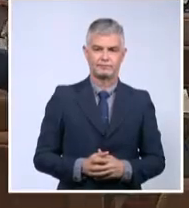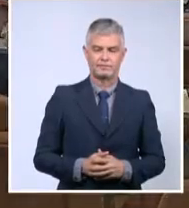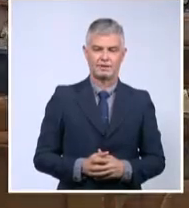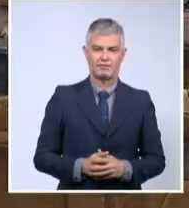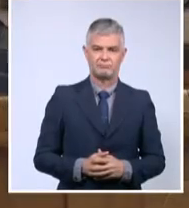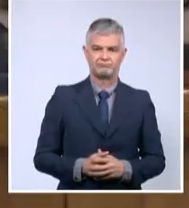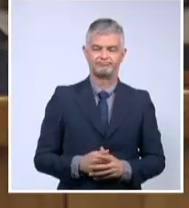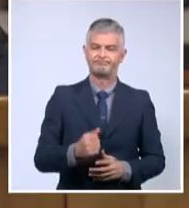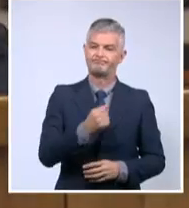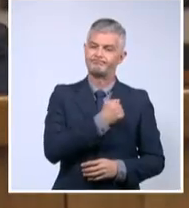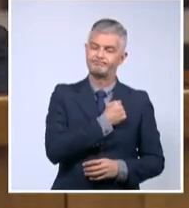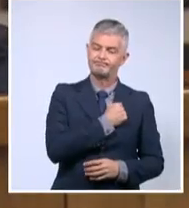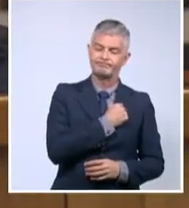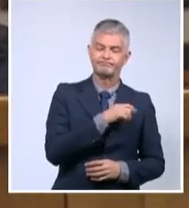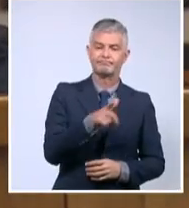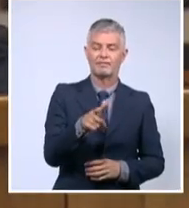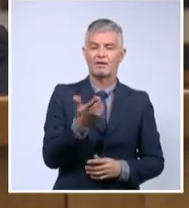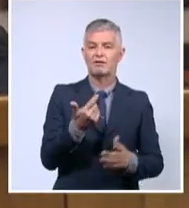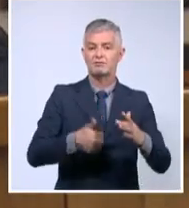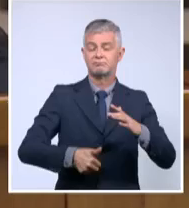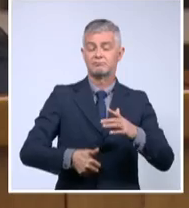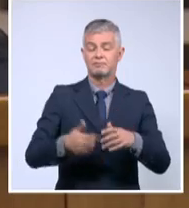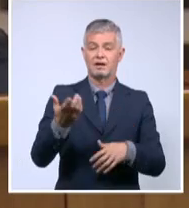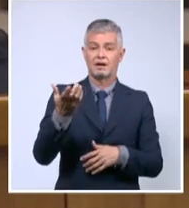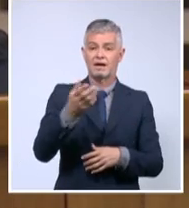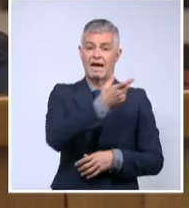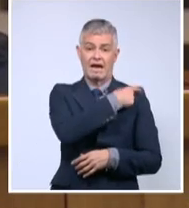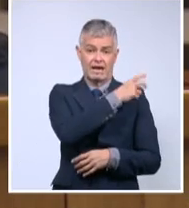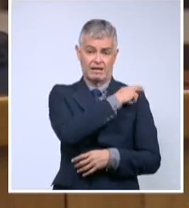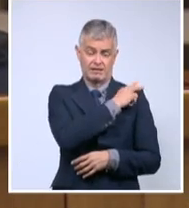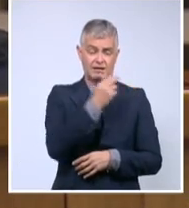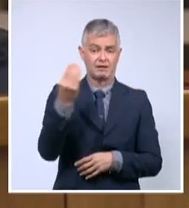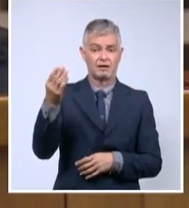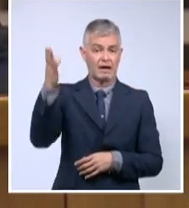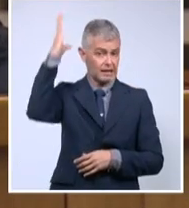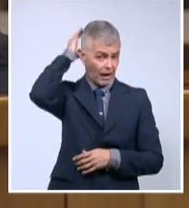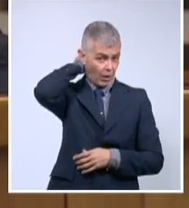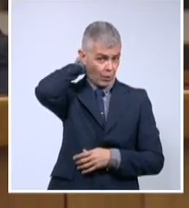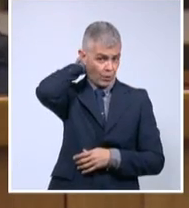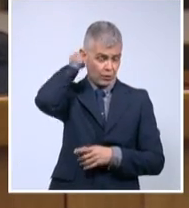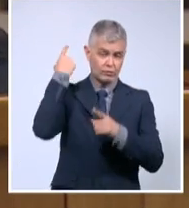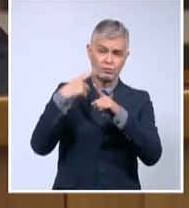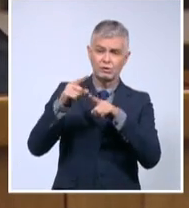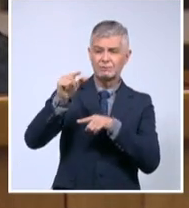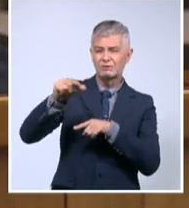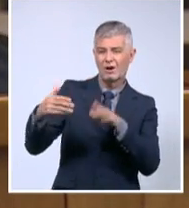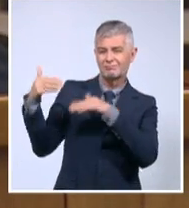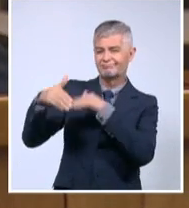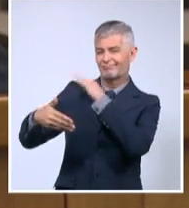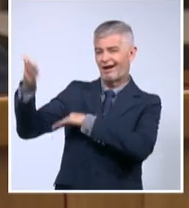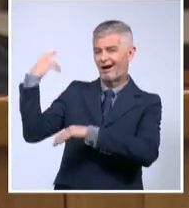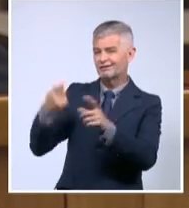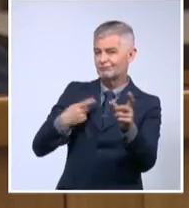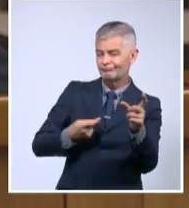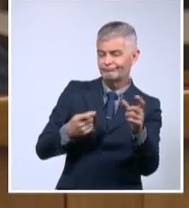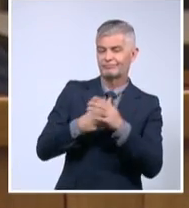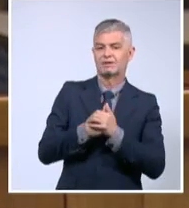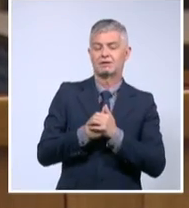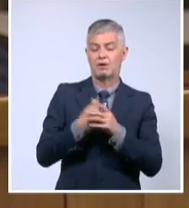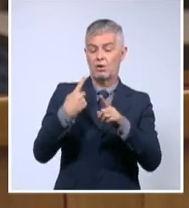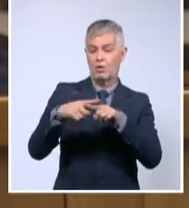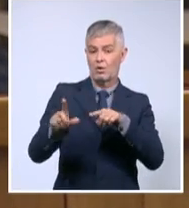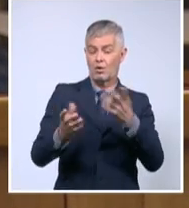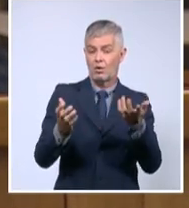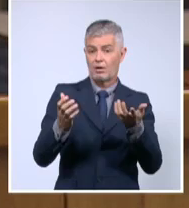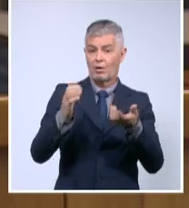Queridos General de Ejército Raúl Castro Ruz y compañeros de la generación histórica. Compañero Esteban Lazo, presidente de